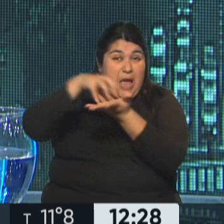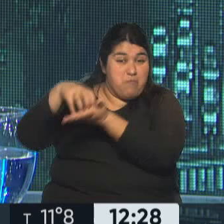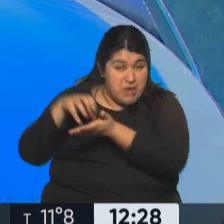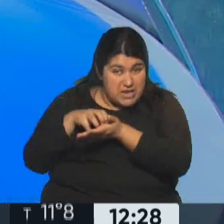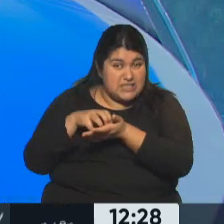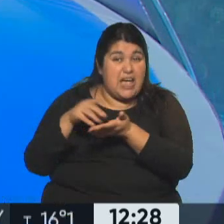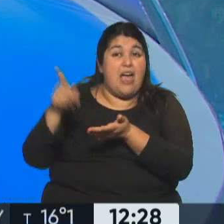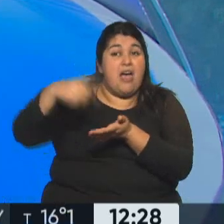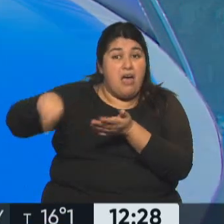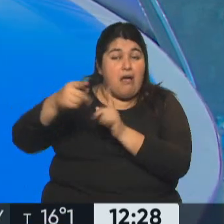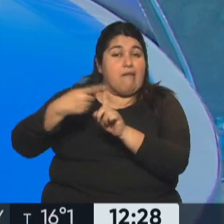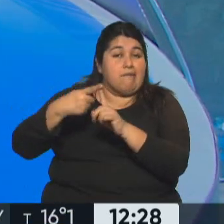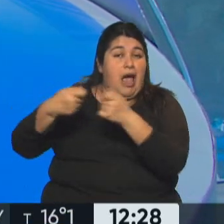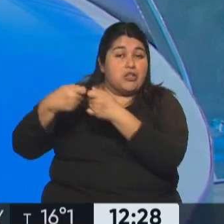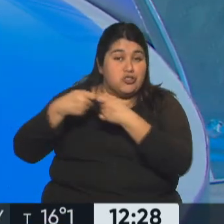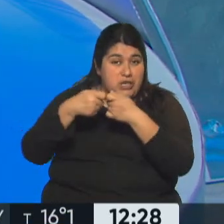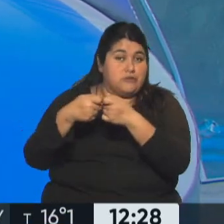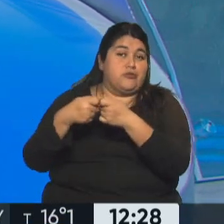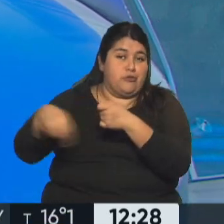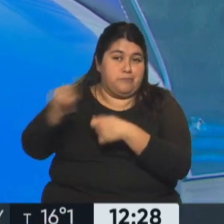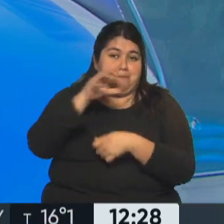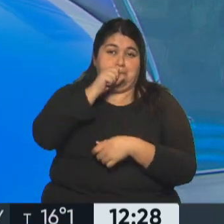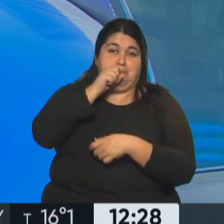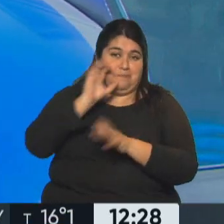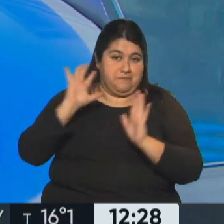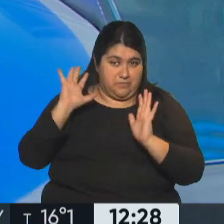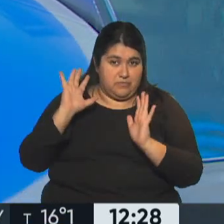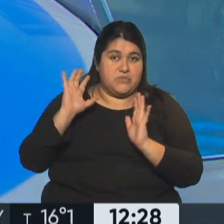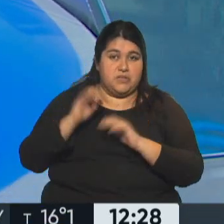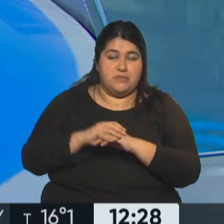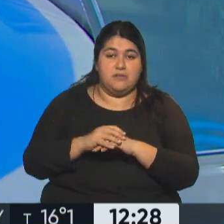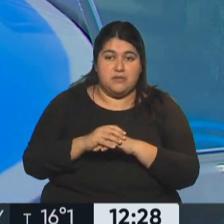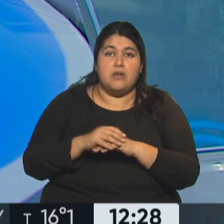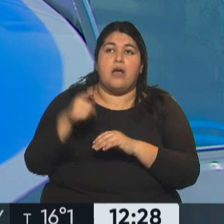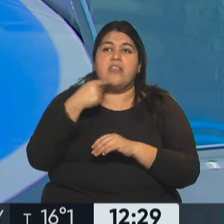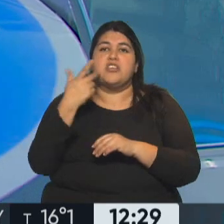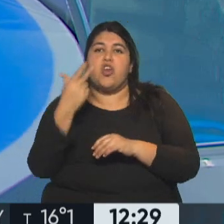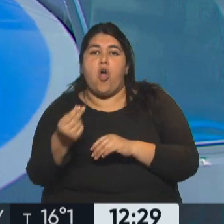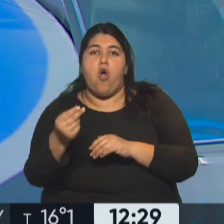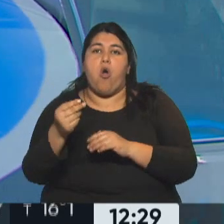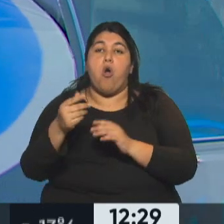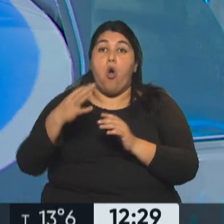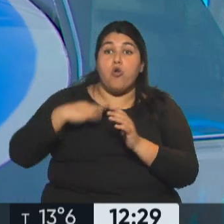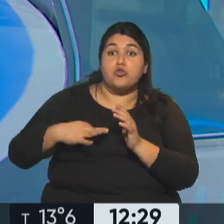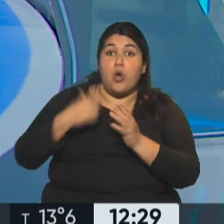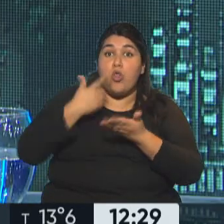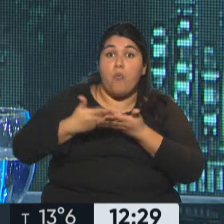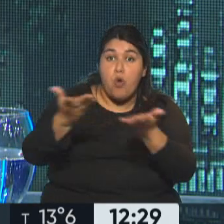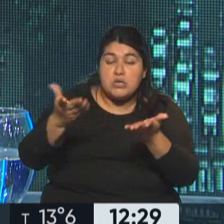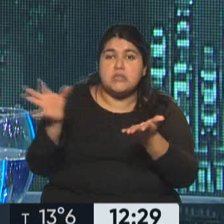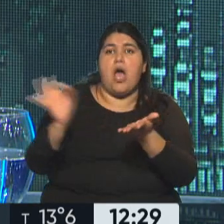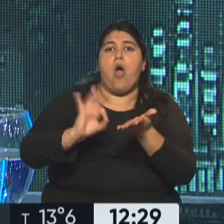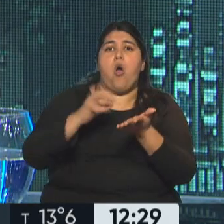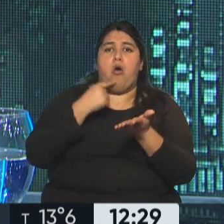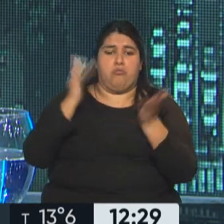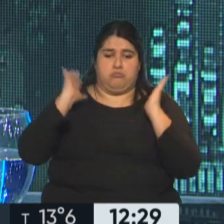propios empleadores. Lo sabemos perfectamente. A veces denegando, sonegando inclusive el verdadero vínculo que